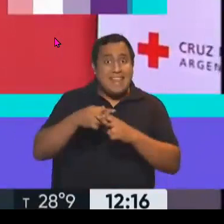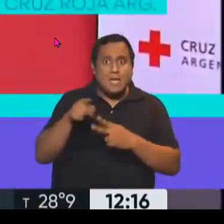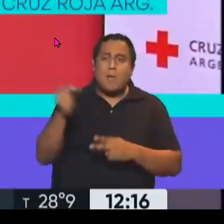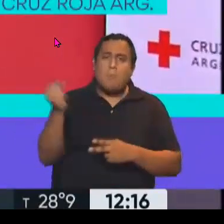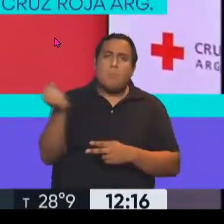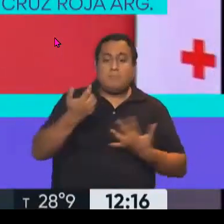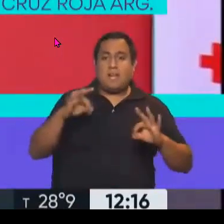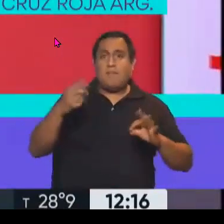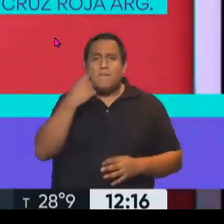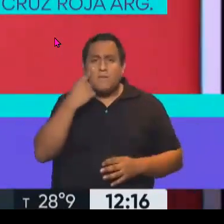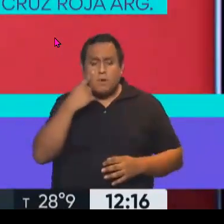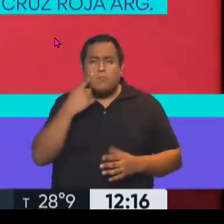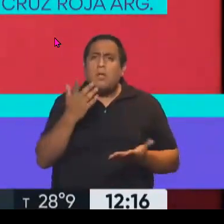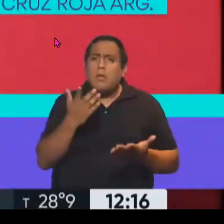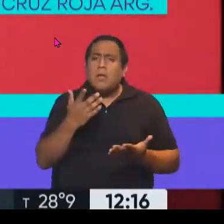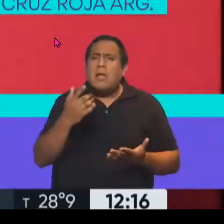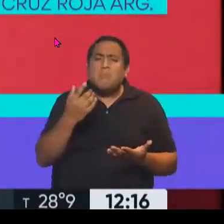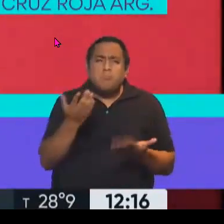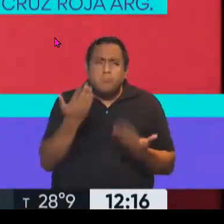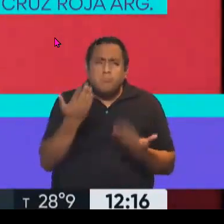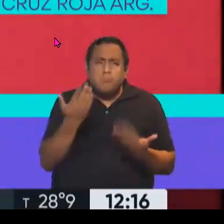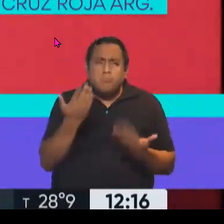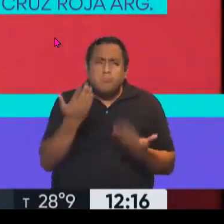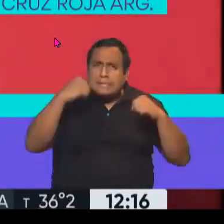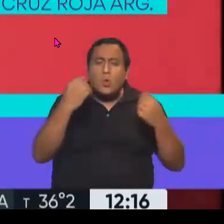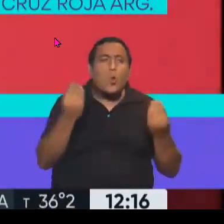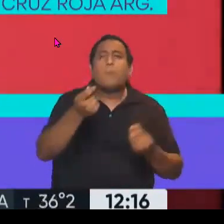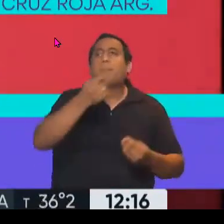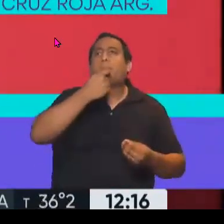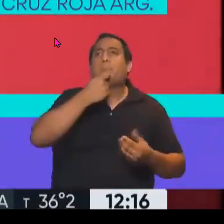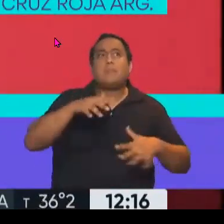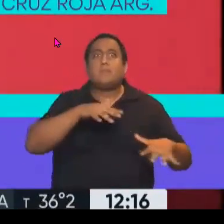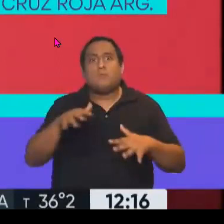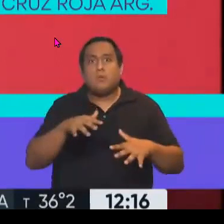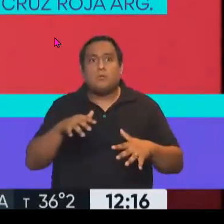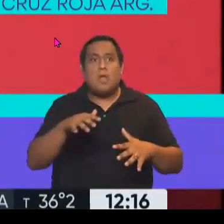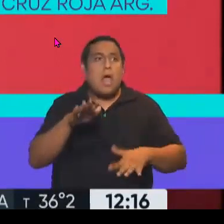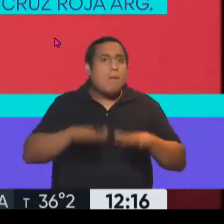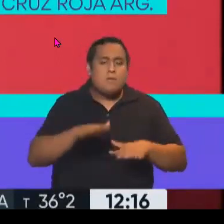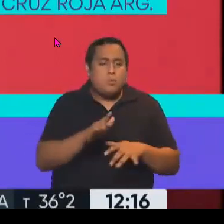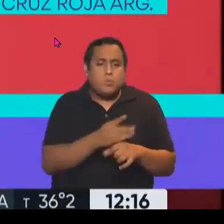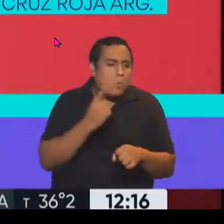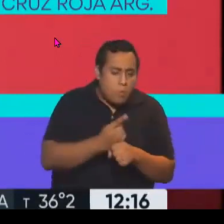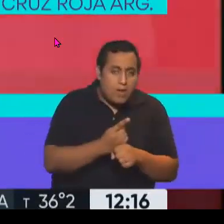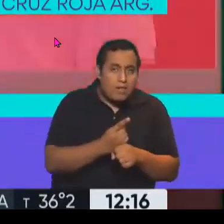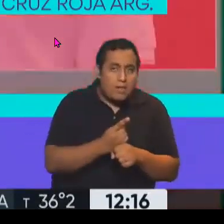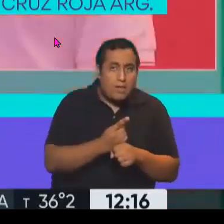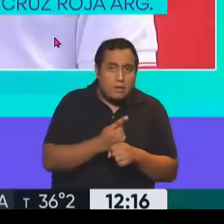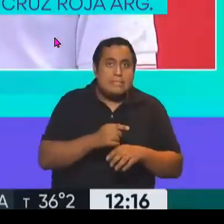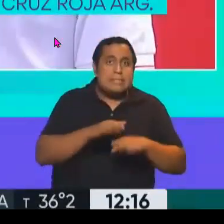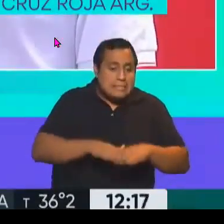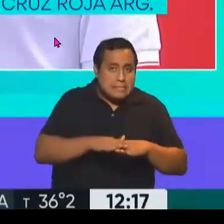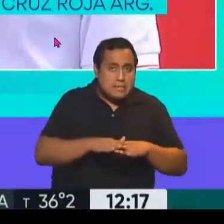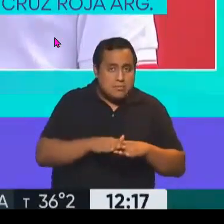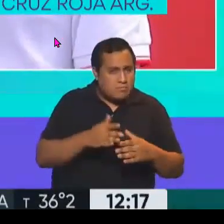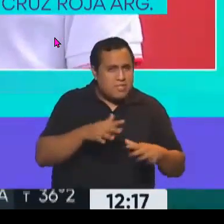sí. ¿La podemos practicar todos? ¿Hay algún tipo de situación que entorpezca la posibilidad o que obstaculice la posibilidad de que alguien